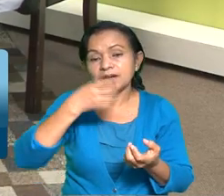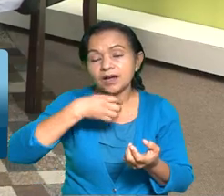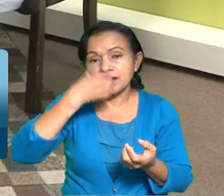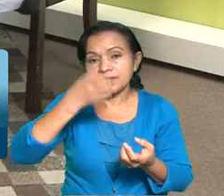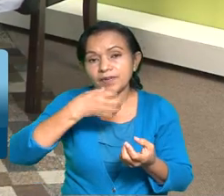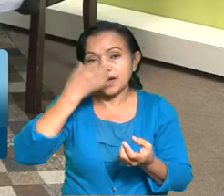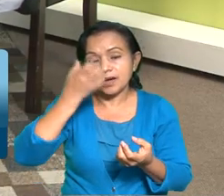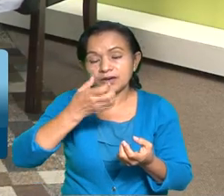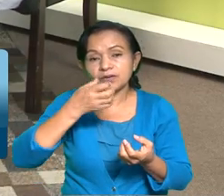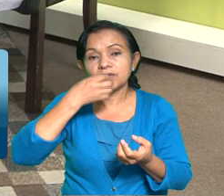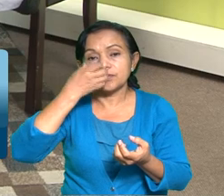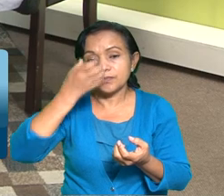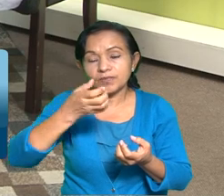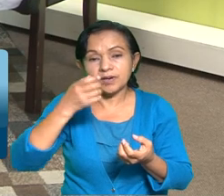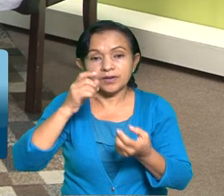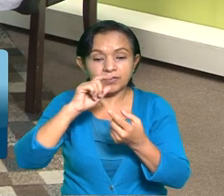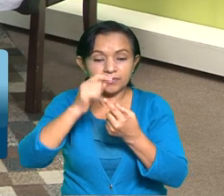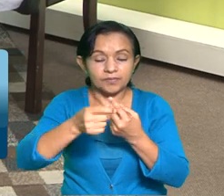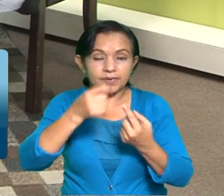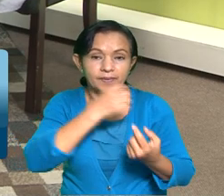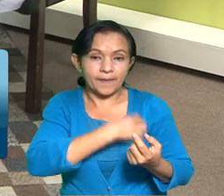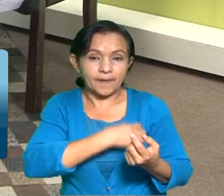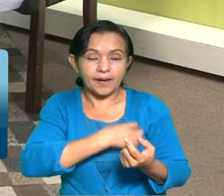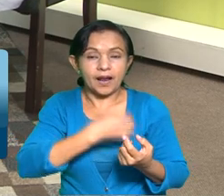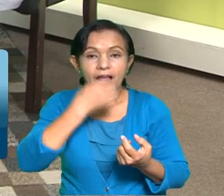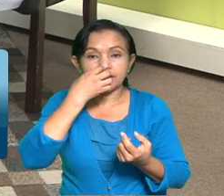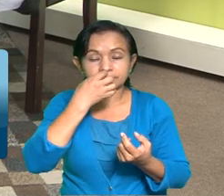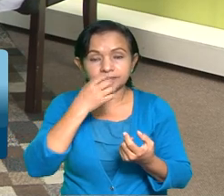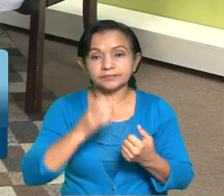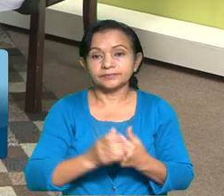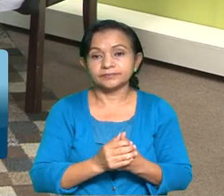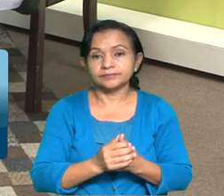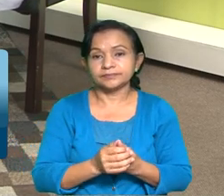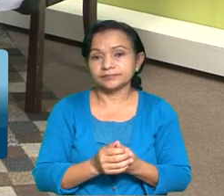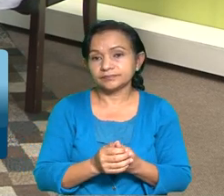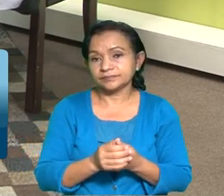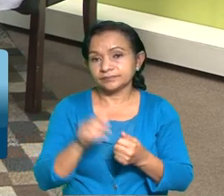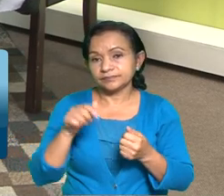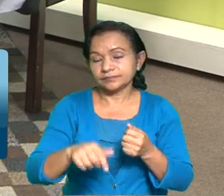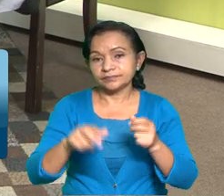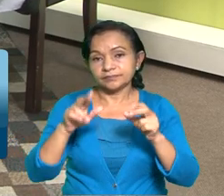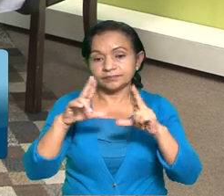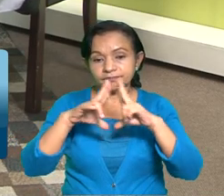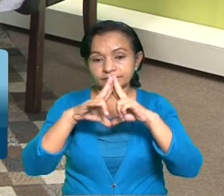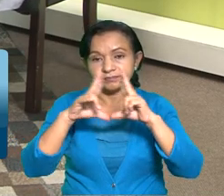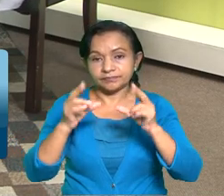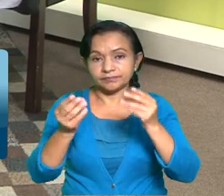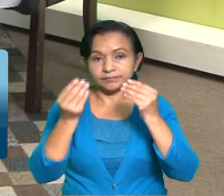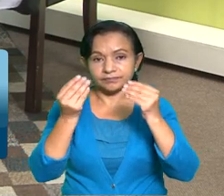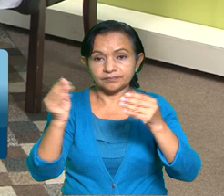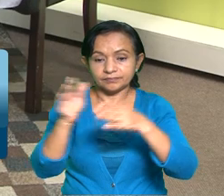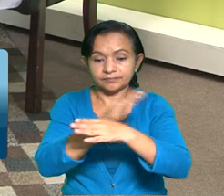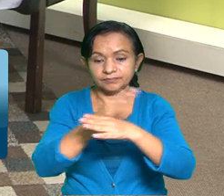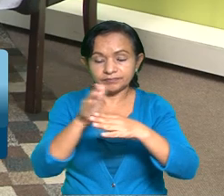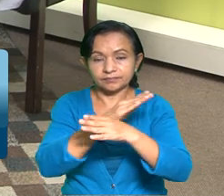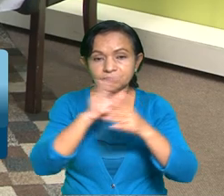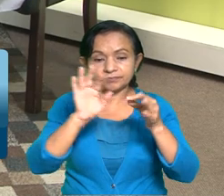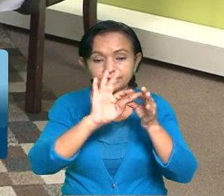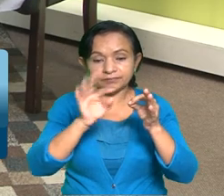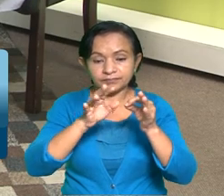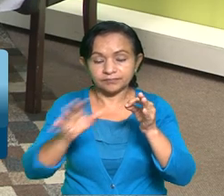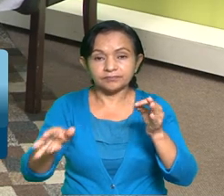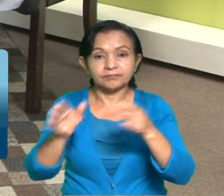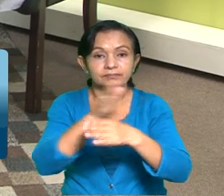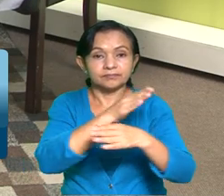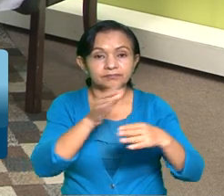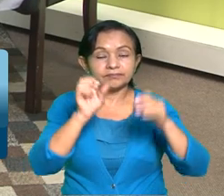perfectamente. Manzana. Nosotros en nuestro país tenemos un sinnúmero, es multivariada la fruta